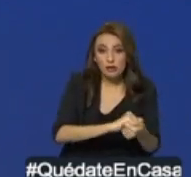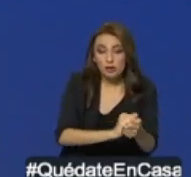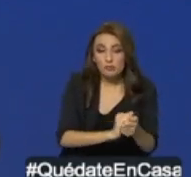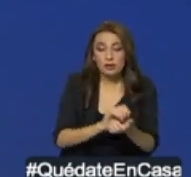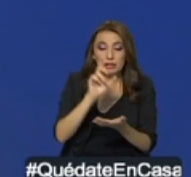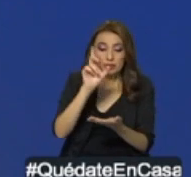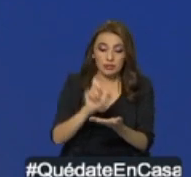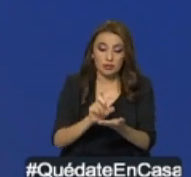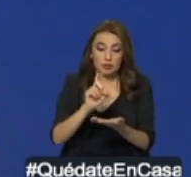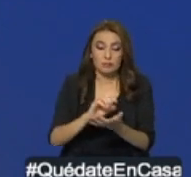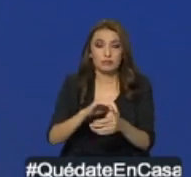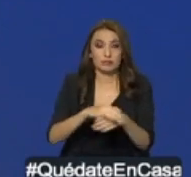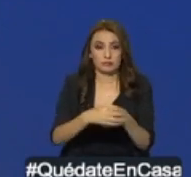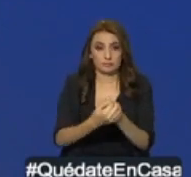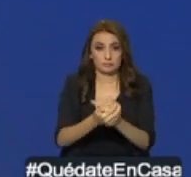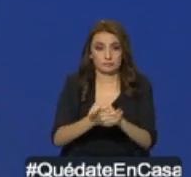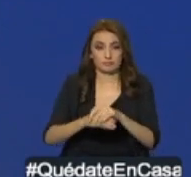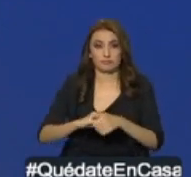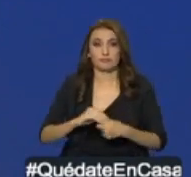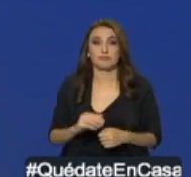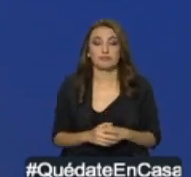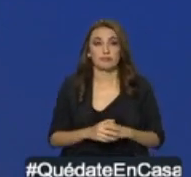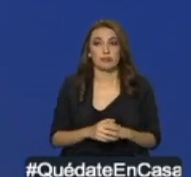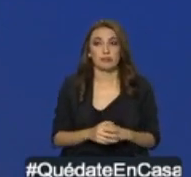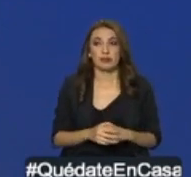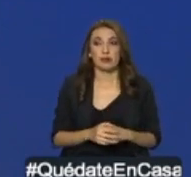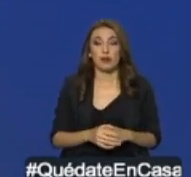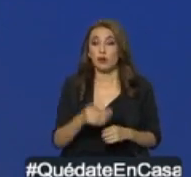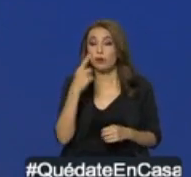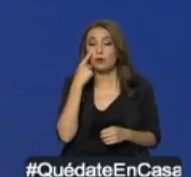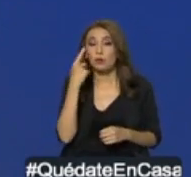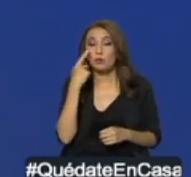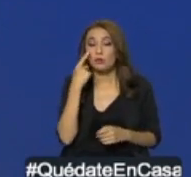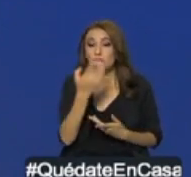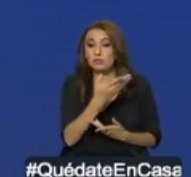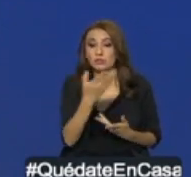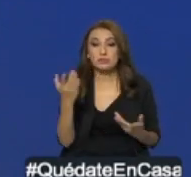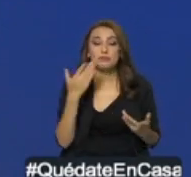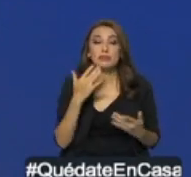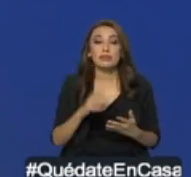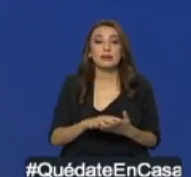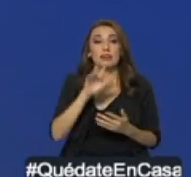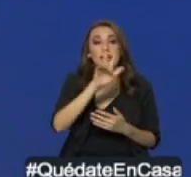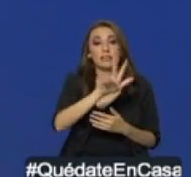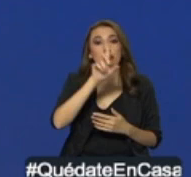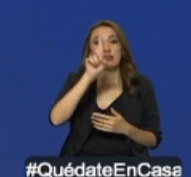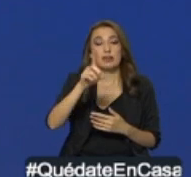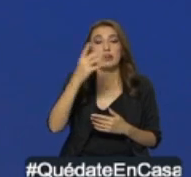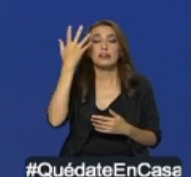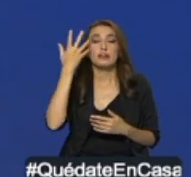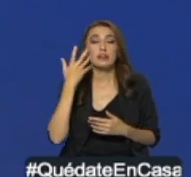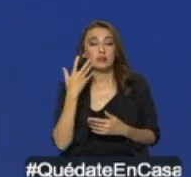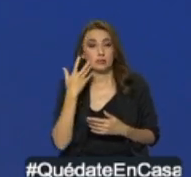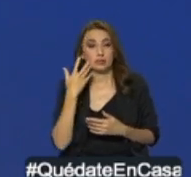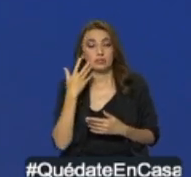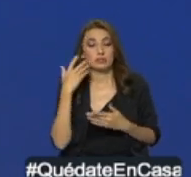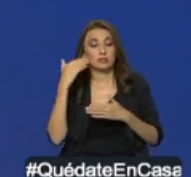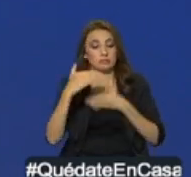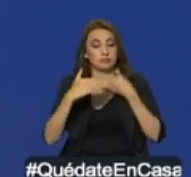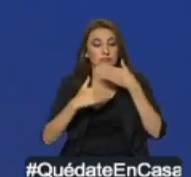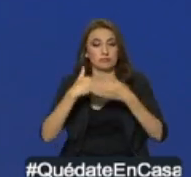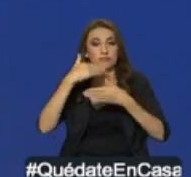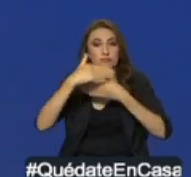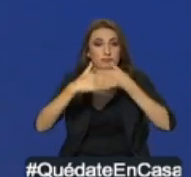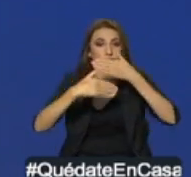desinfección de superficies observarán ustedes ecuatorianos que en estos 31 días de gestión hemos avanzado